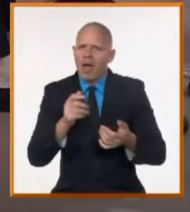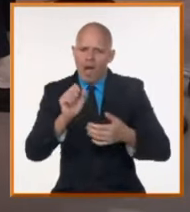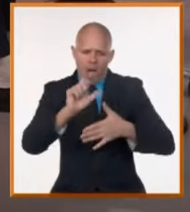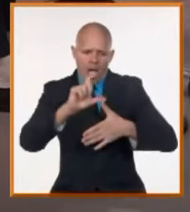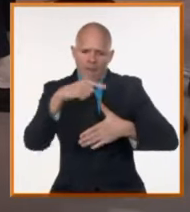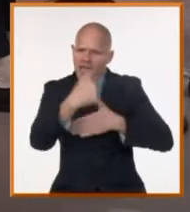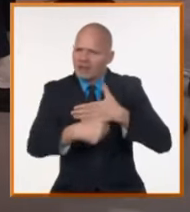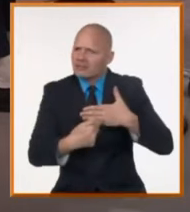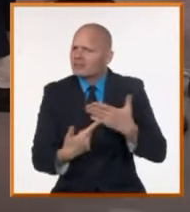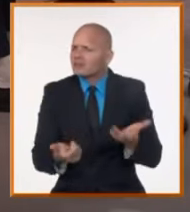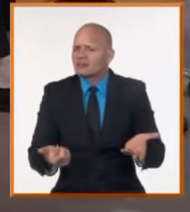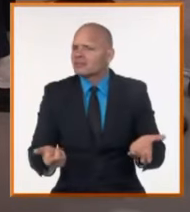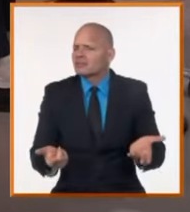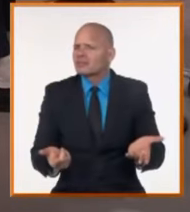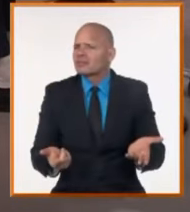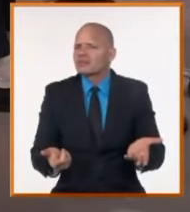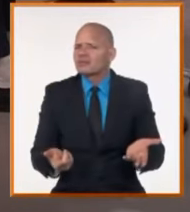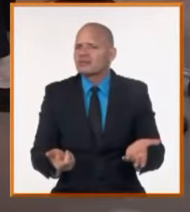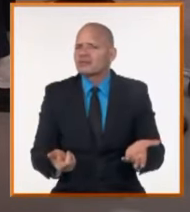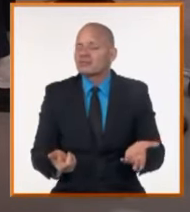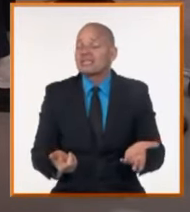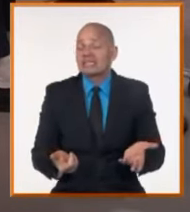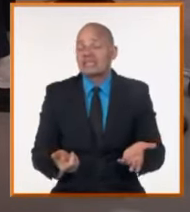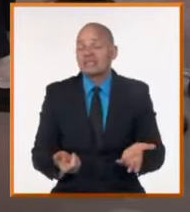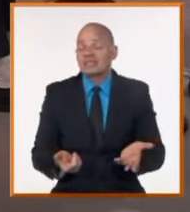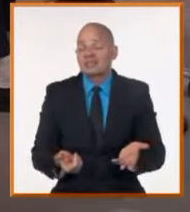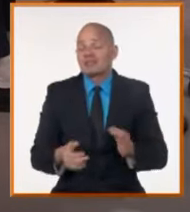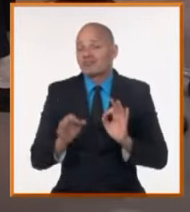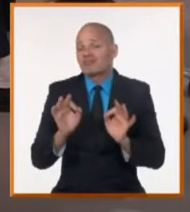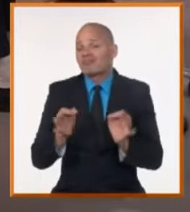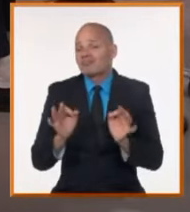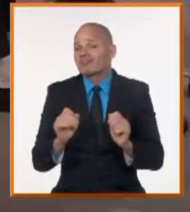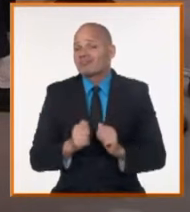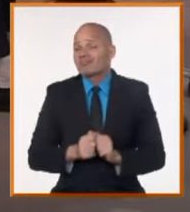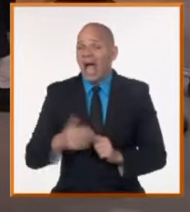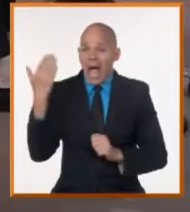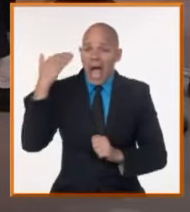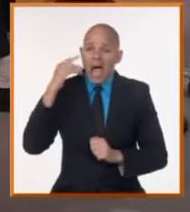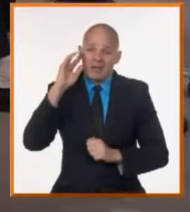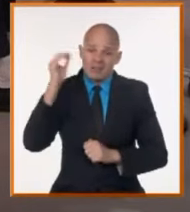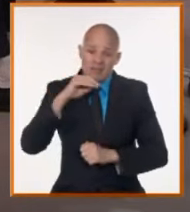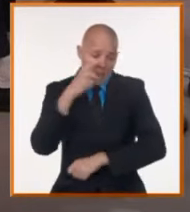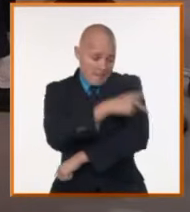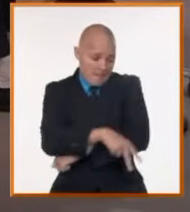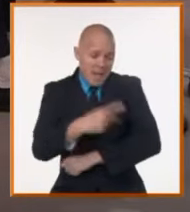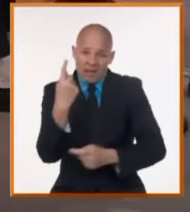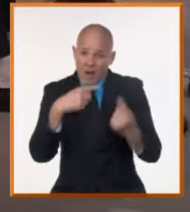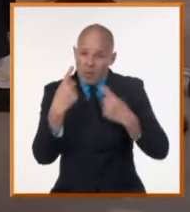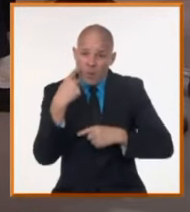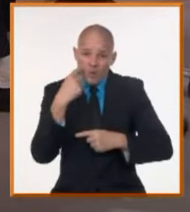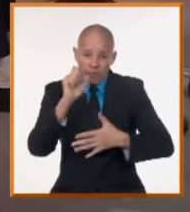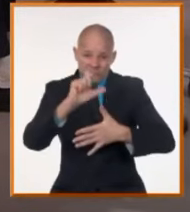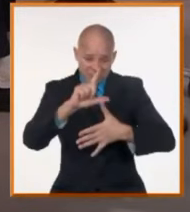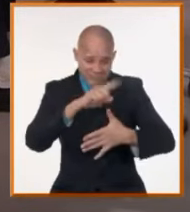con Inglaterra, poco a poco, pero también con otra potencia europea, ¿no? Pero bueno, digamos que el conflicto